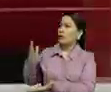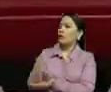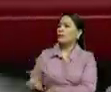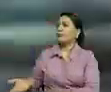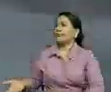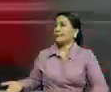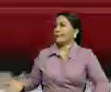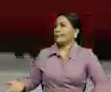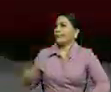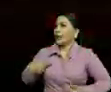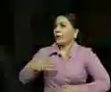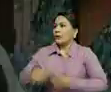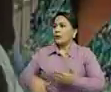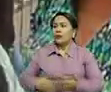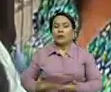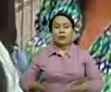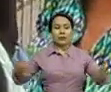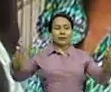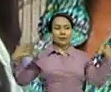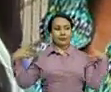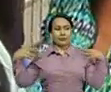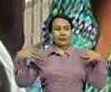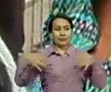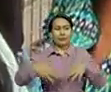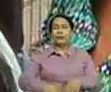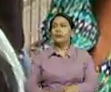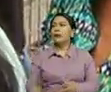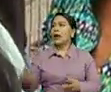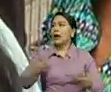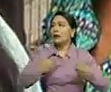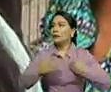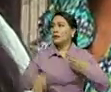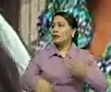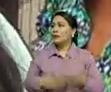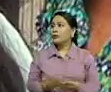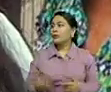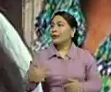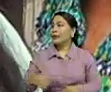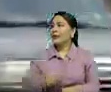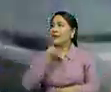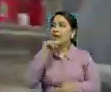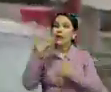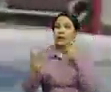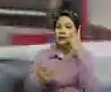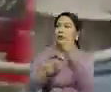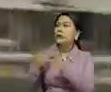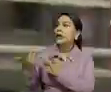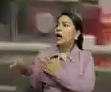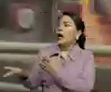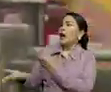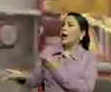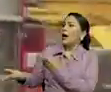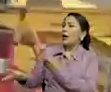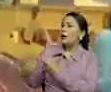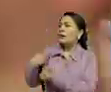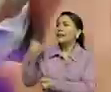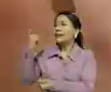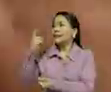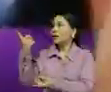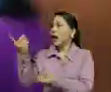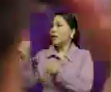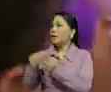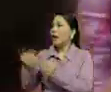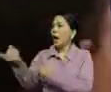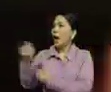fue que hubo todo el enfrentamiento, y porque ellos dicen que porque justamente cuando hay visita empiezan a hacer la requisa. Hasta el cierre de este